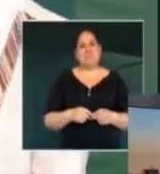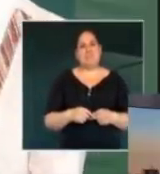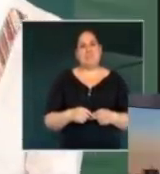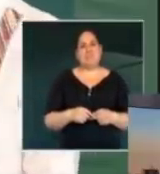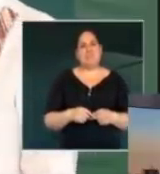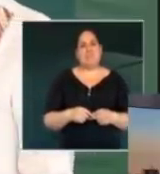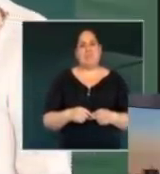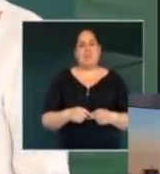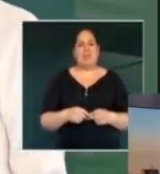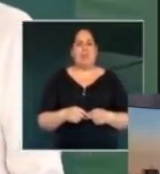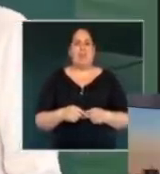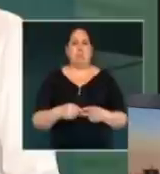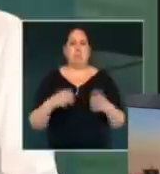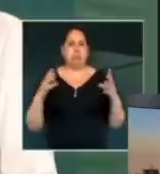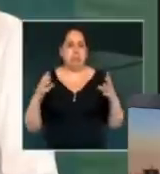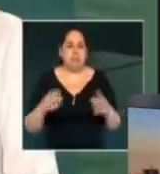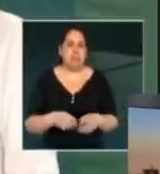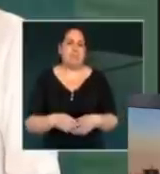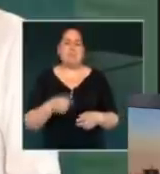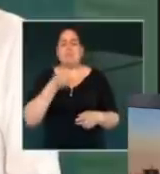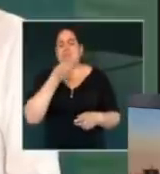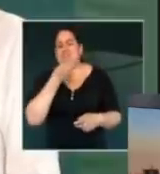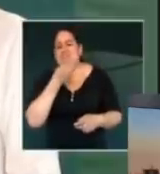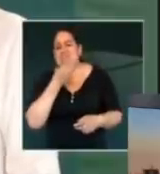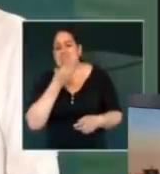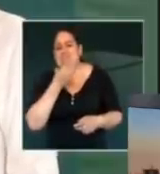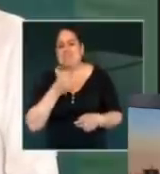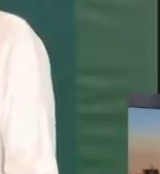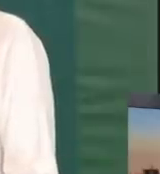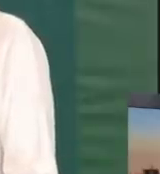en obesidad infantil